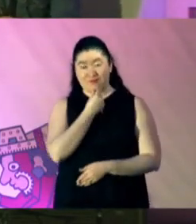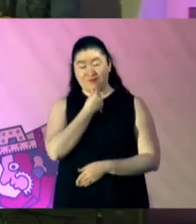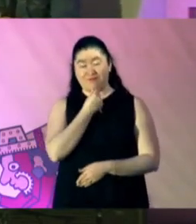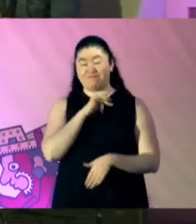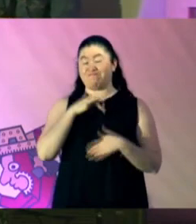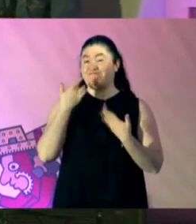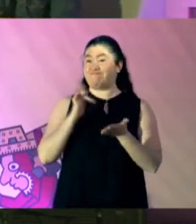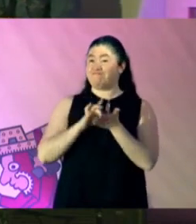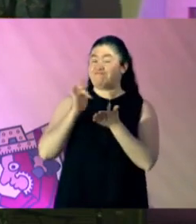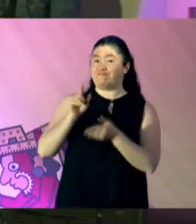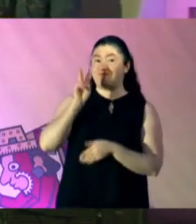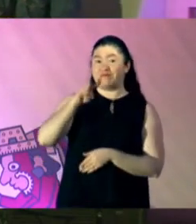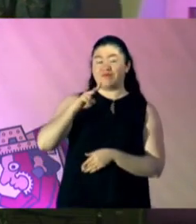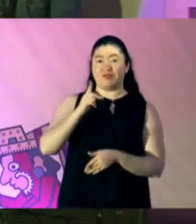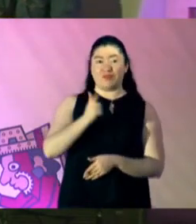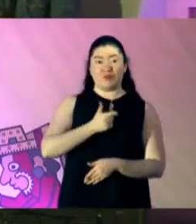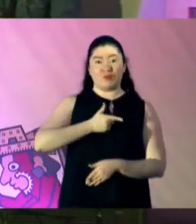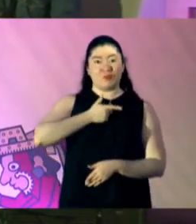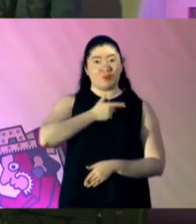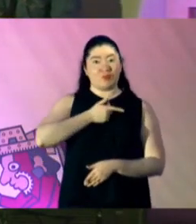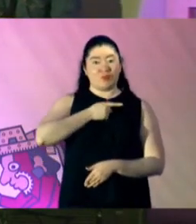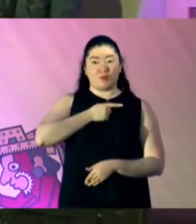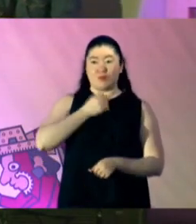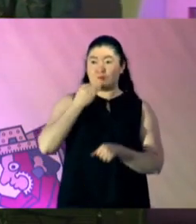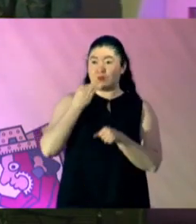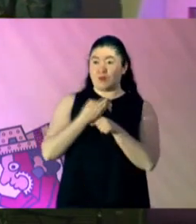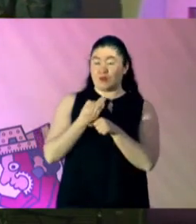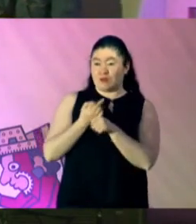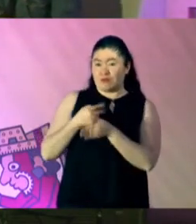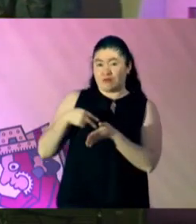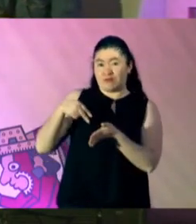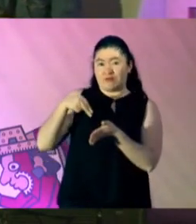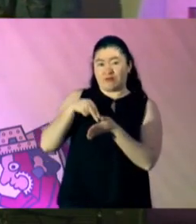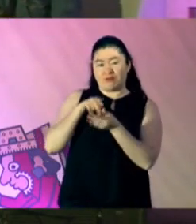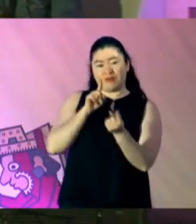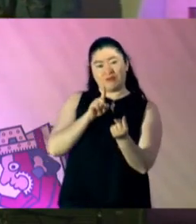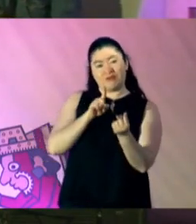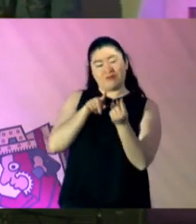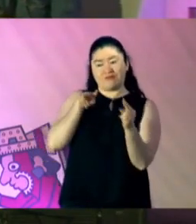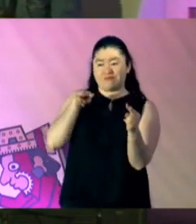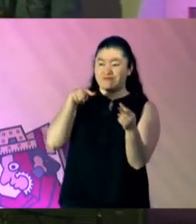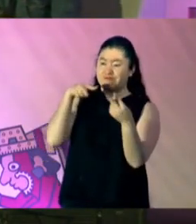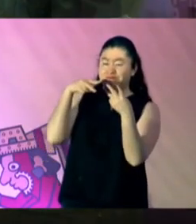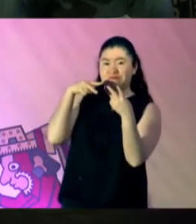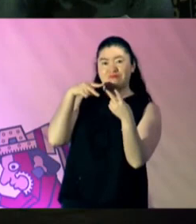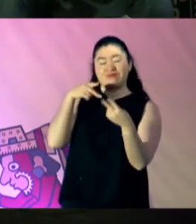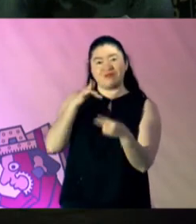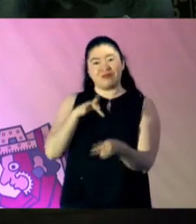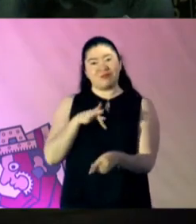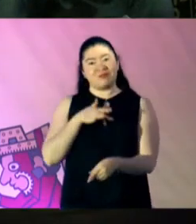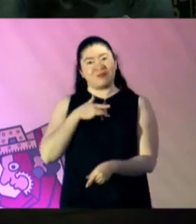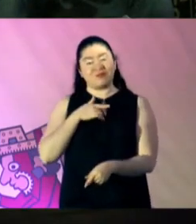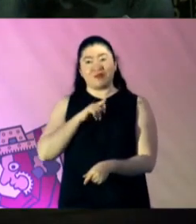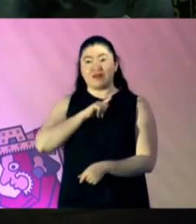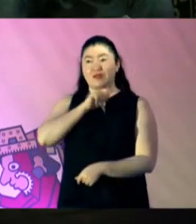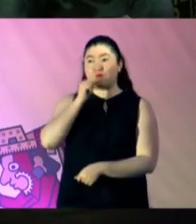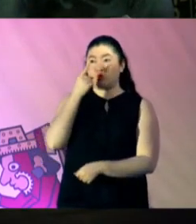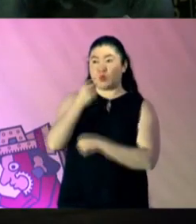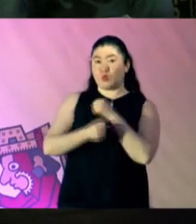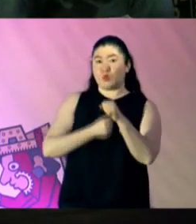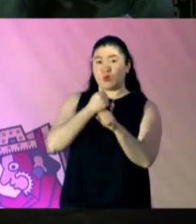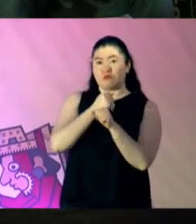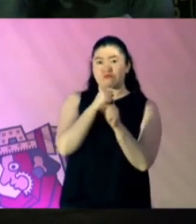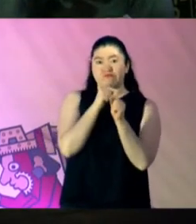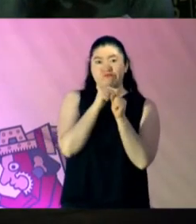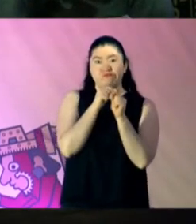gusto que nos da estar nuevamente de frente cara a cara viéndonos a los ojos sintiéndonos después de más de año y medio